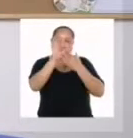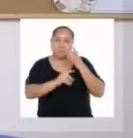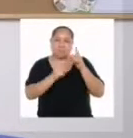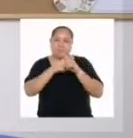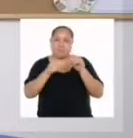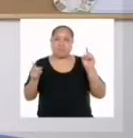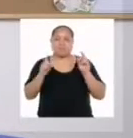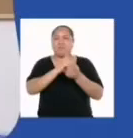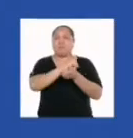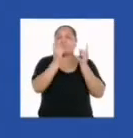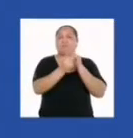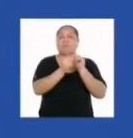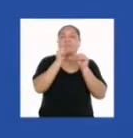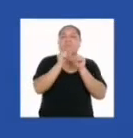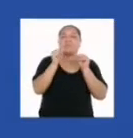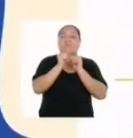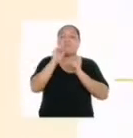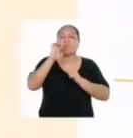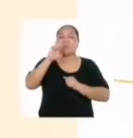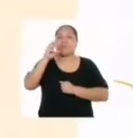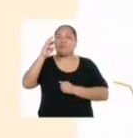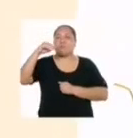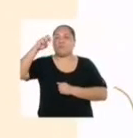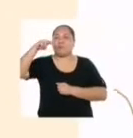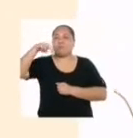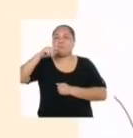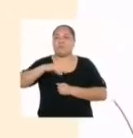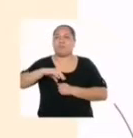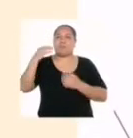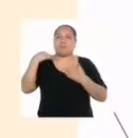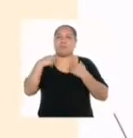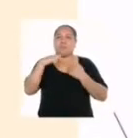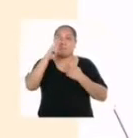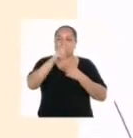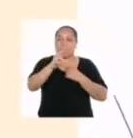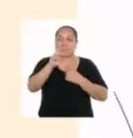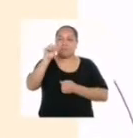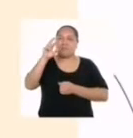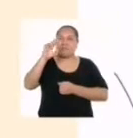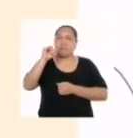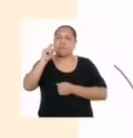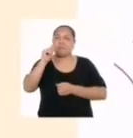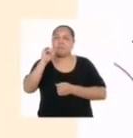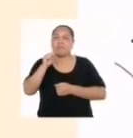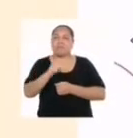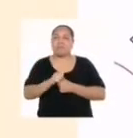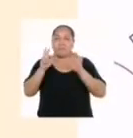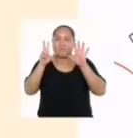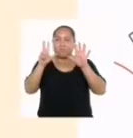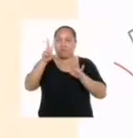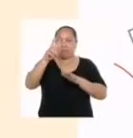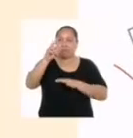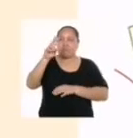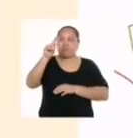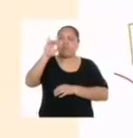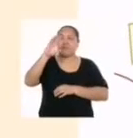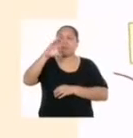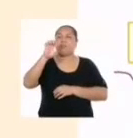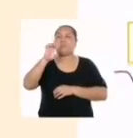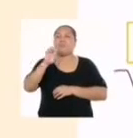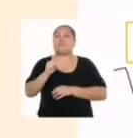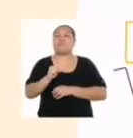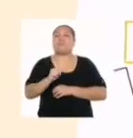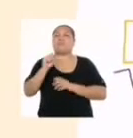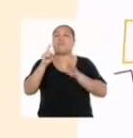de variar en el número de elementos. Posee 2 aristas, 8 vértices,